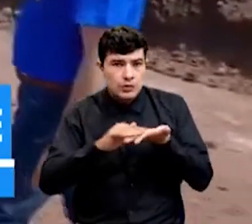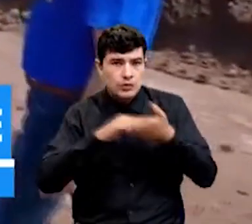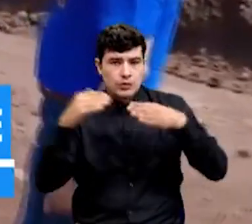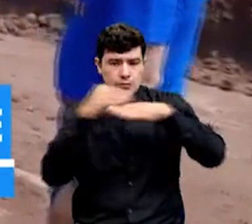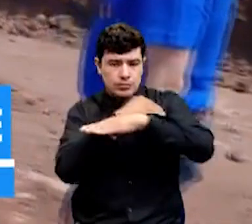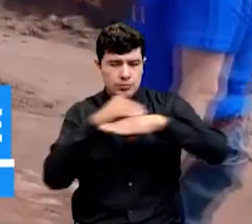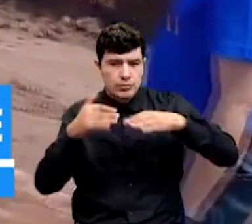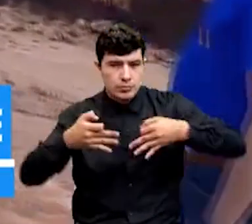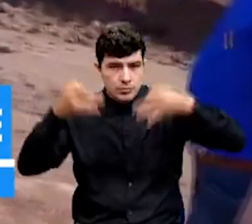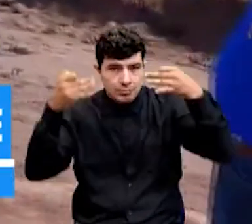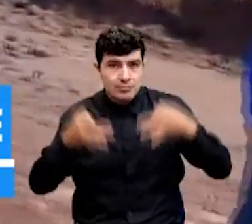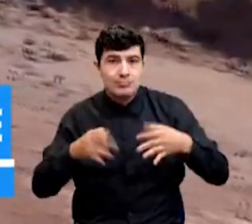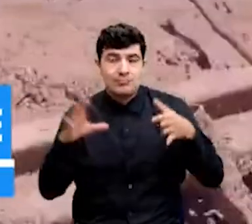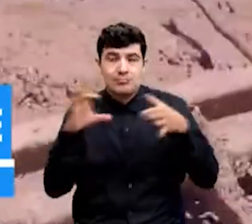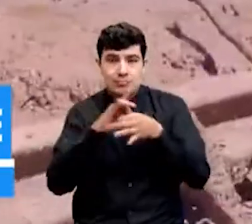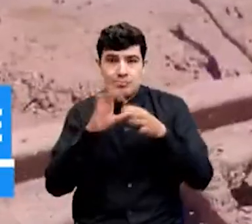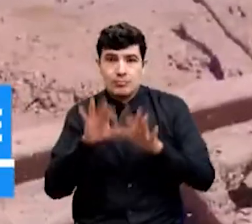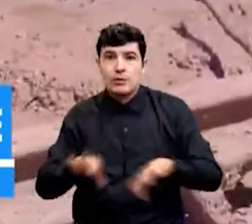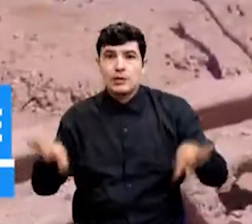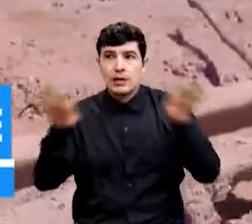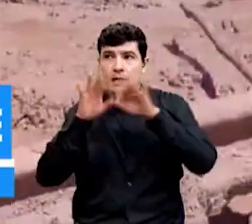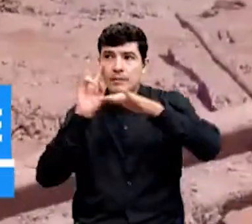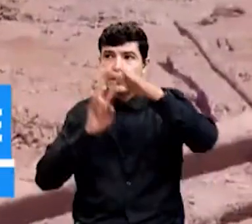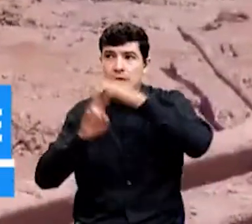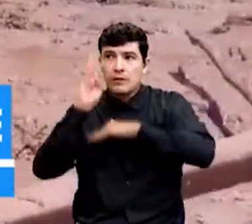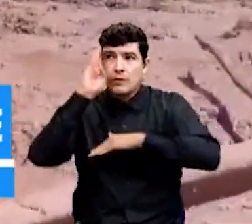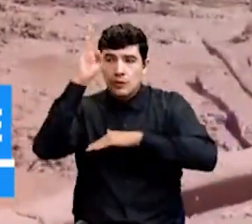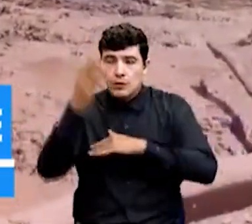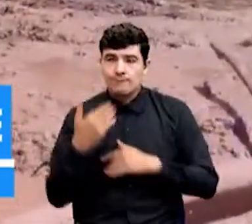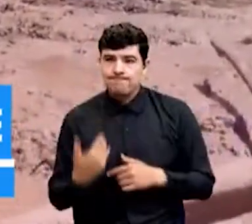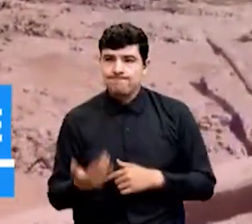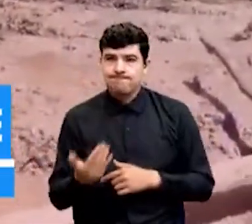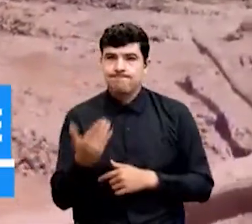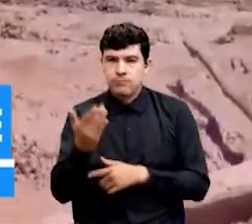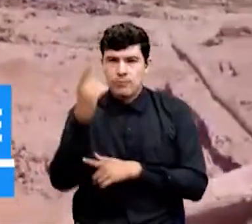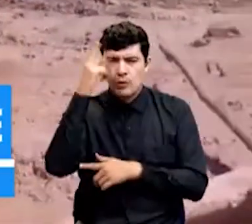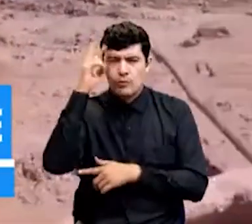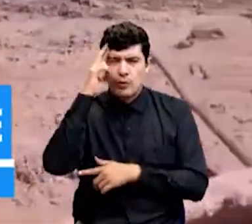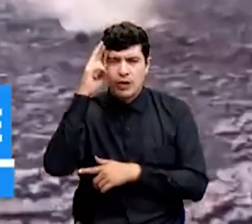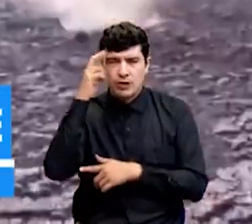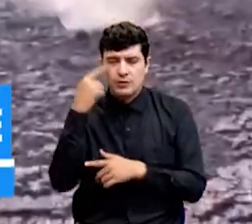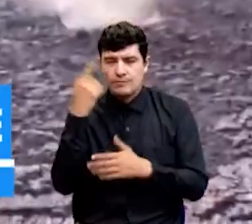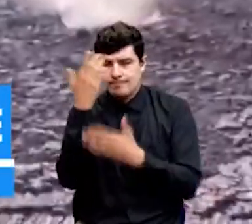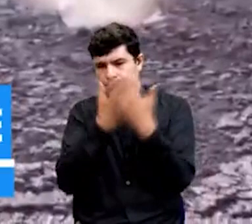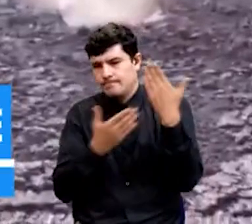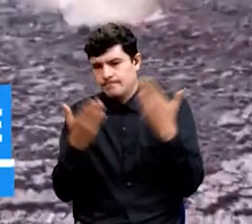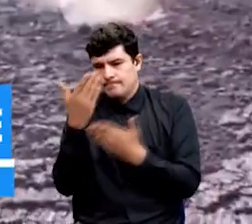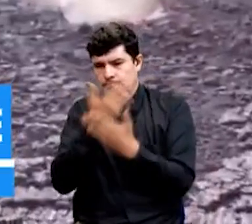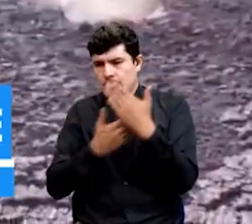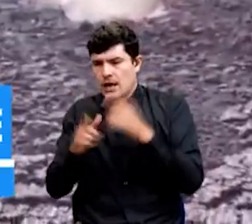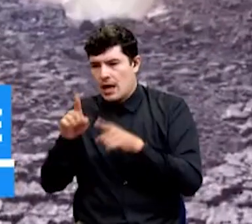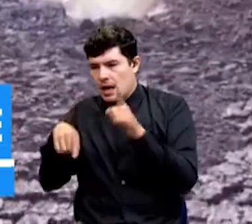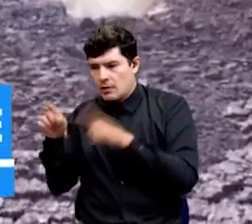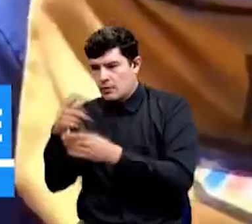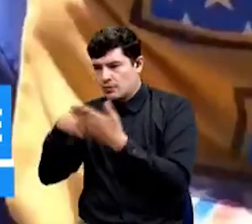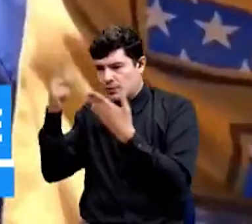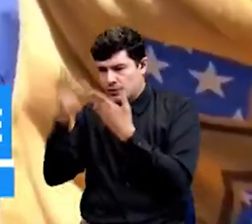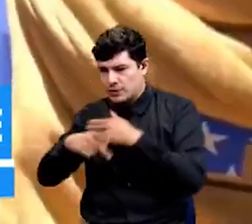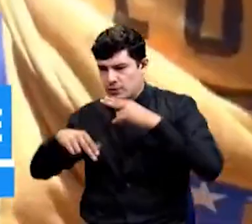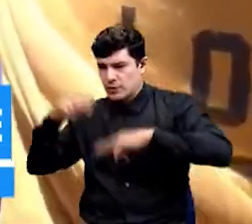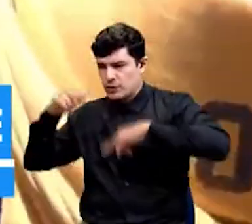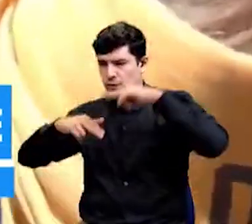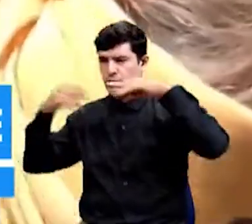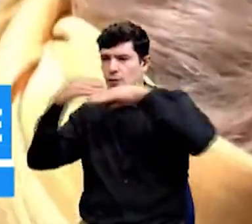conectividad que tiene Norte de Santander. Por eso se hizo un barrido general sobre algunos proyectos viales que se están ejecutando en